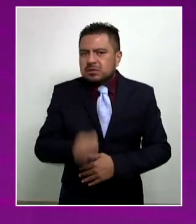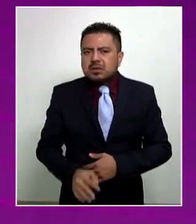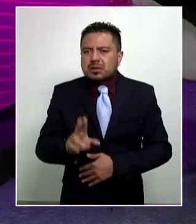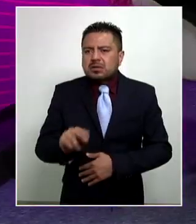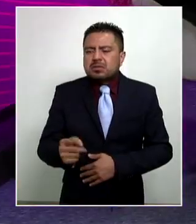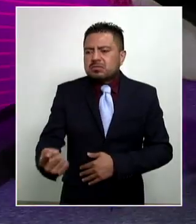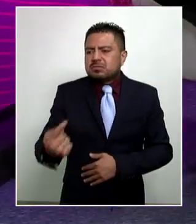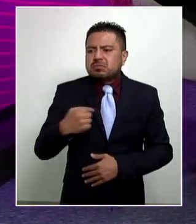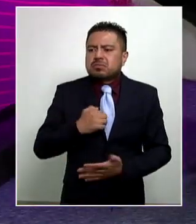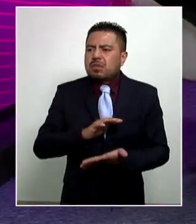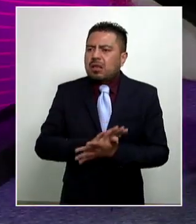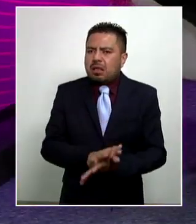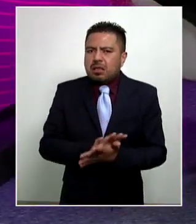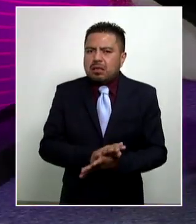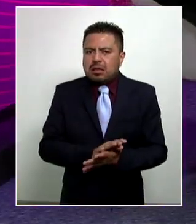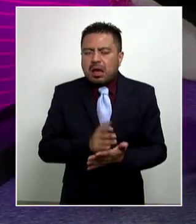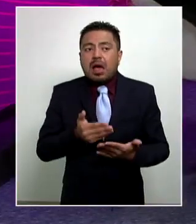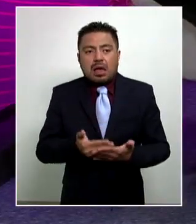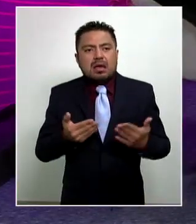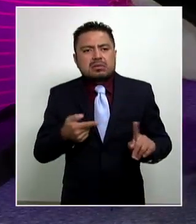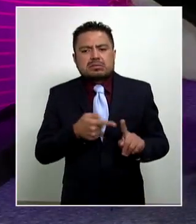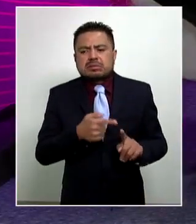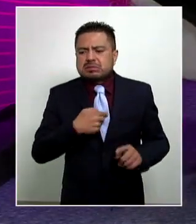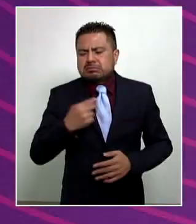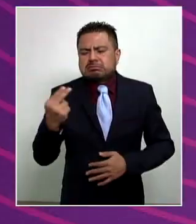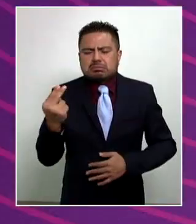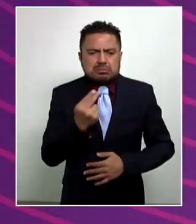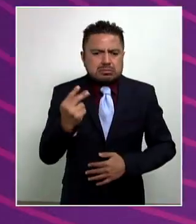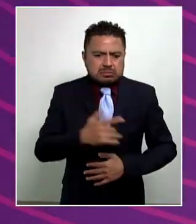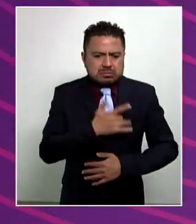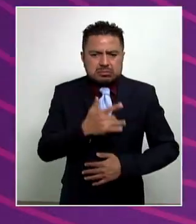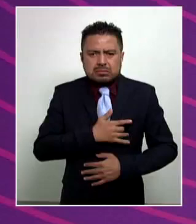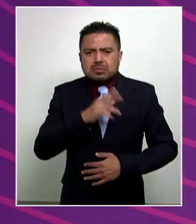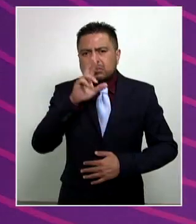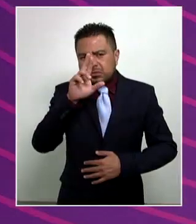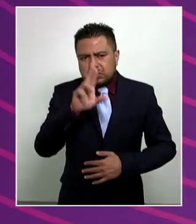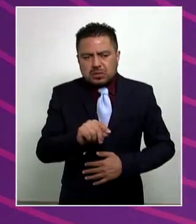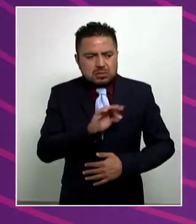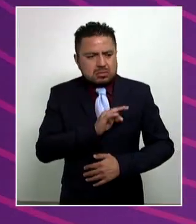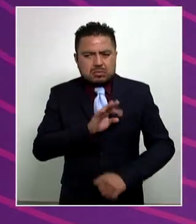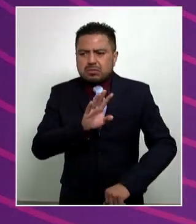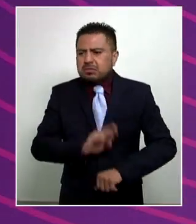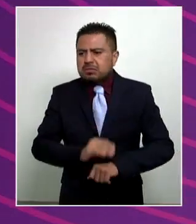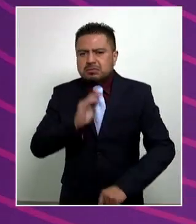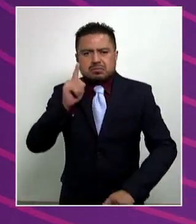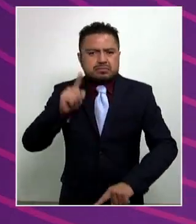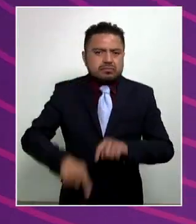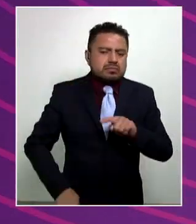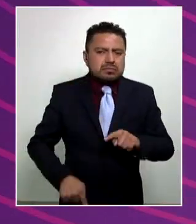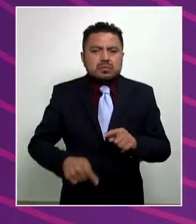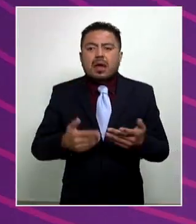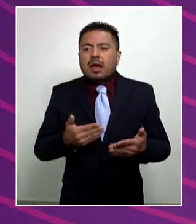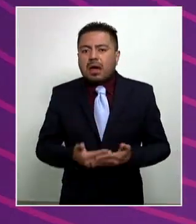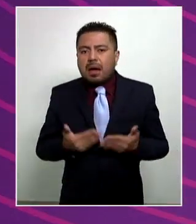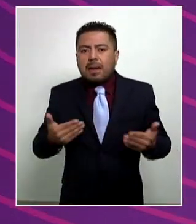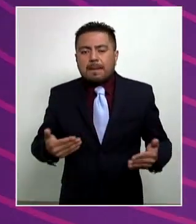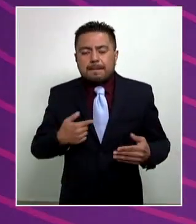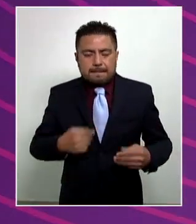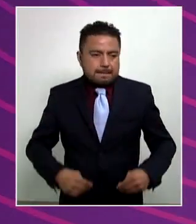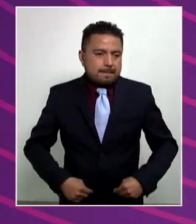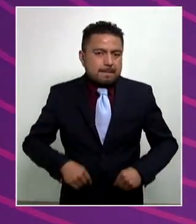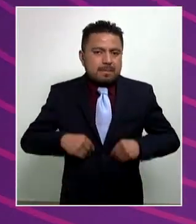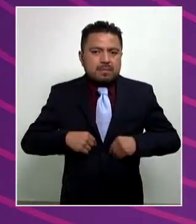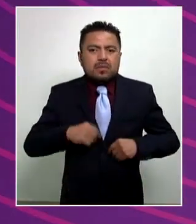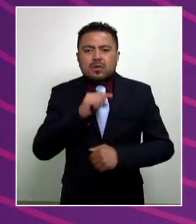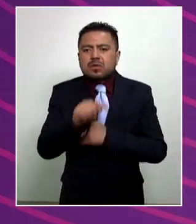de comportamientos. Y entonces hay como la necesidad de decir, no lo voy a permitir. Pero en realidad pues lo he vivido